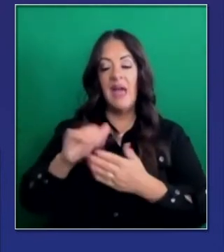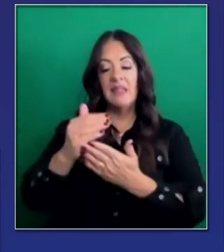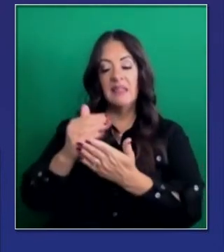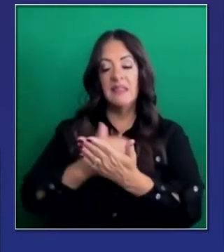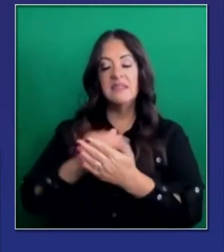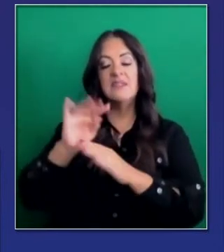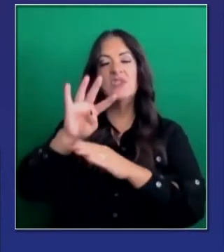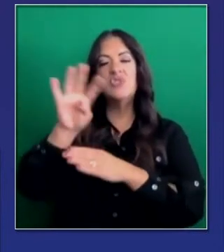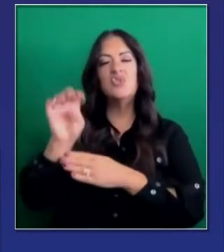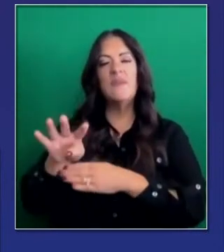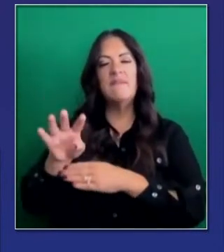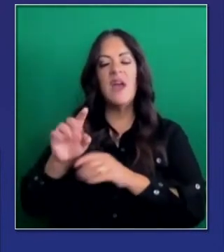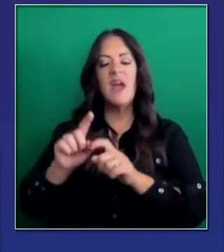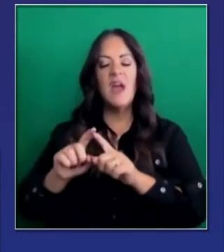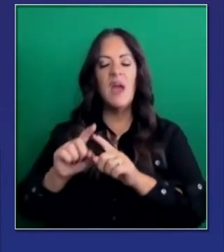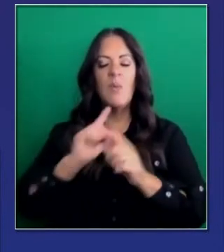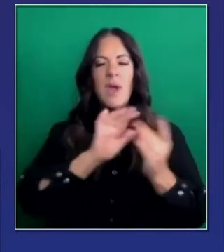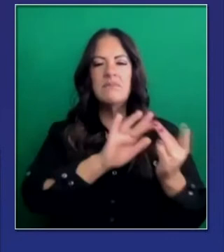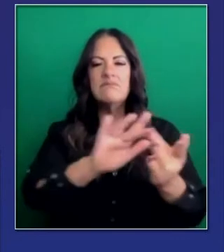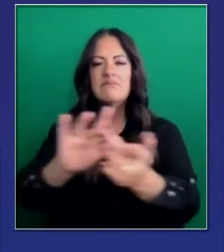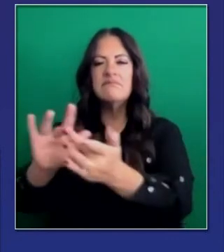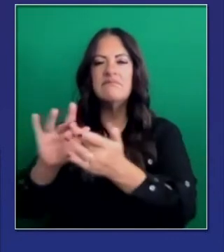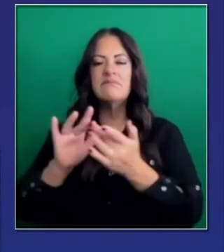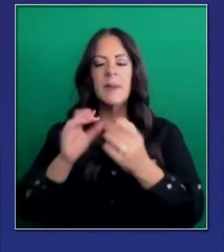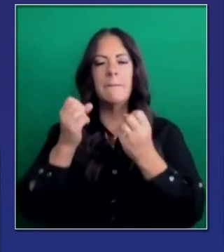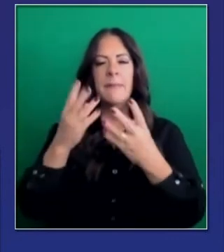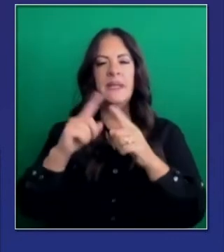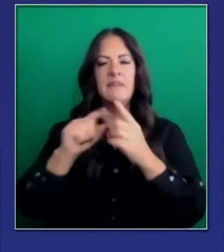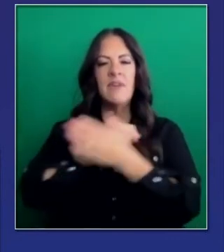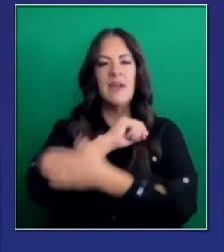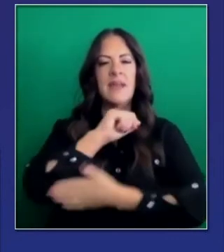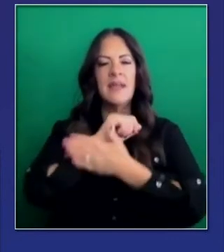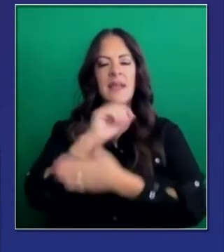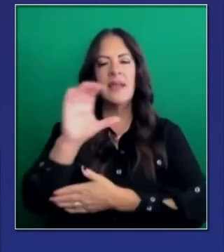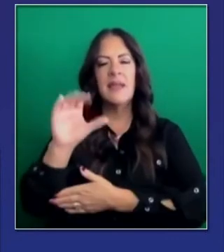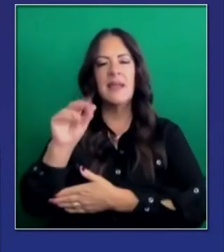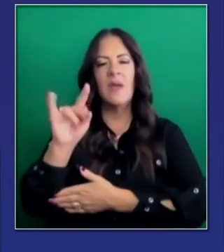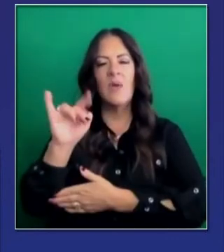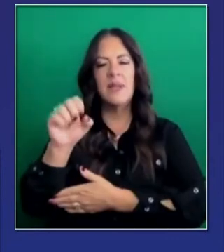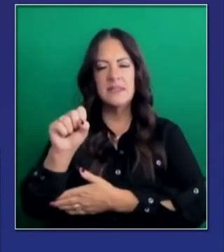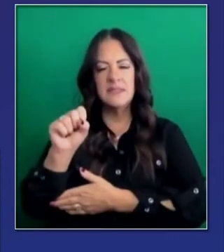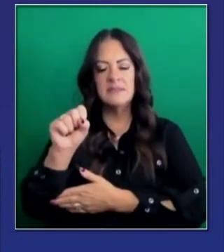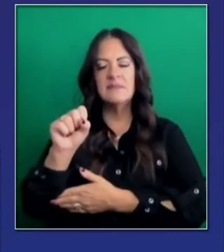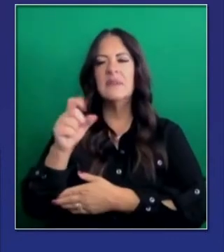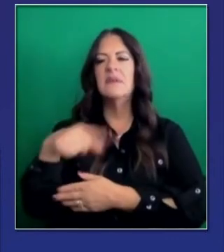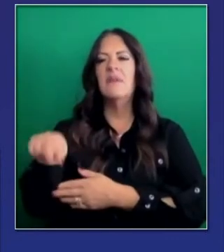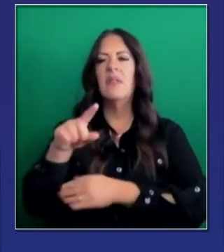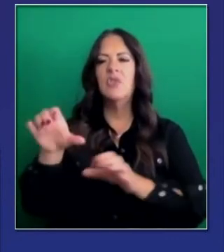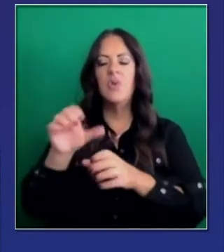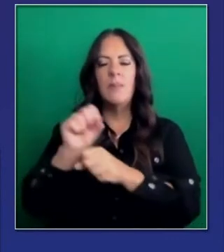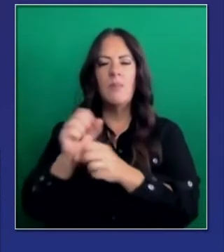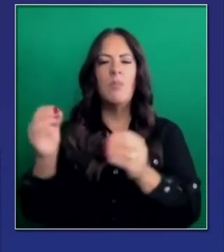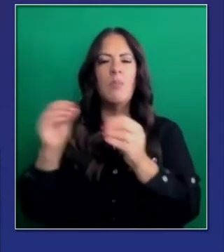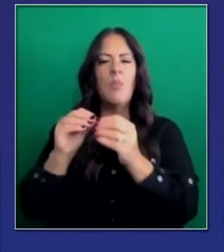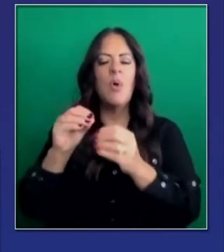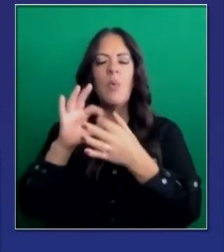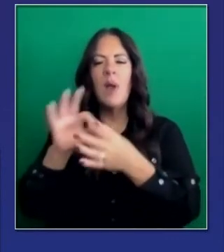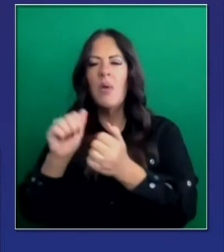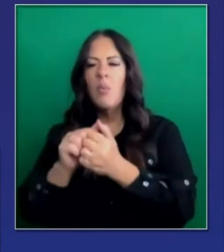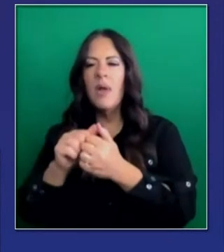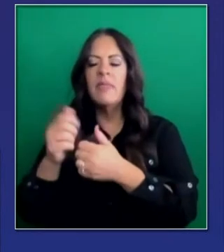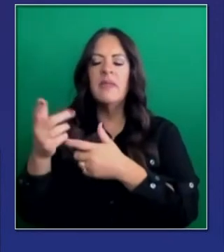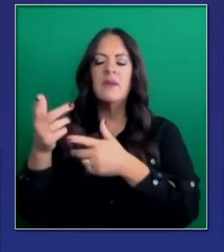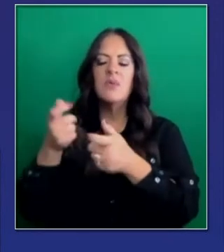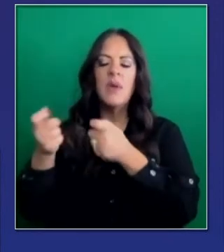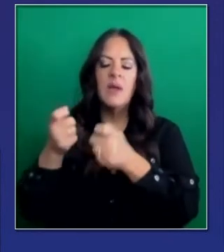encuesta fue muy completa llegó a muchos de los condados que está realizando este trabajo no solamente